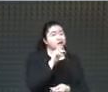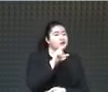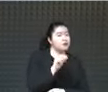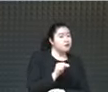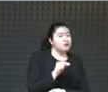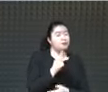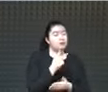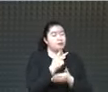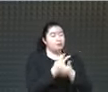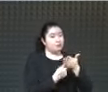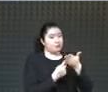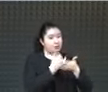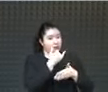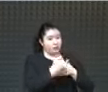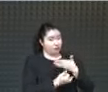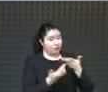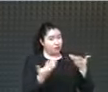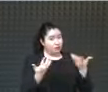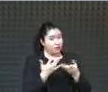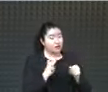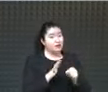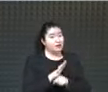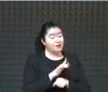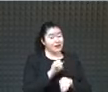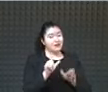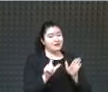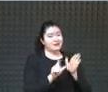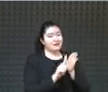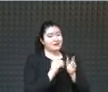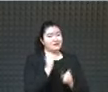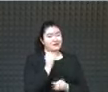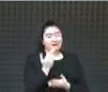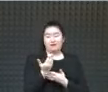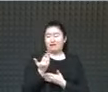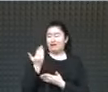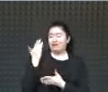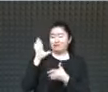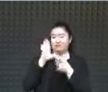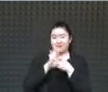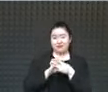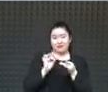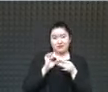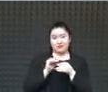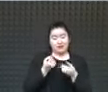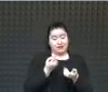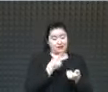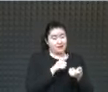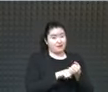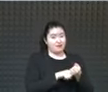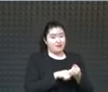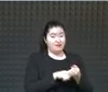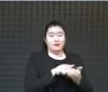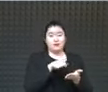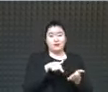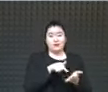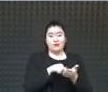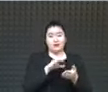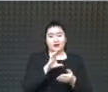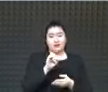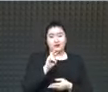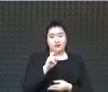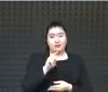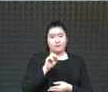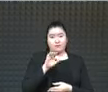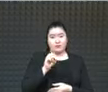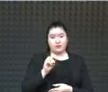ya se informará, es la línea cero, que la habíamos anunciado previamente, que es en circuito interior, es el único adicional